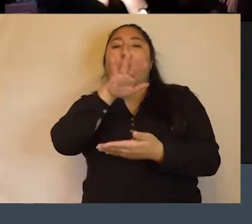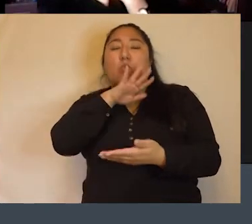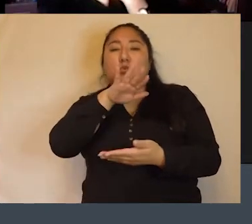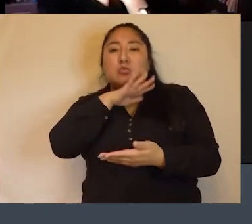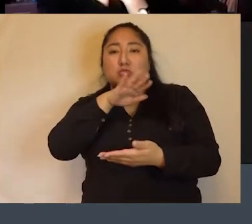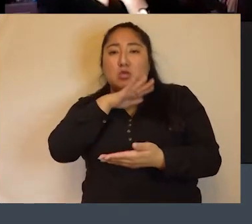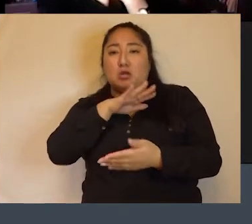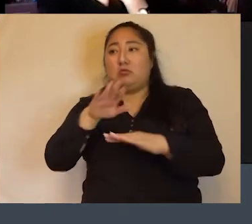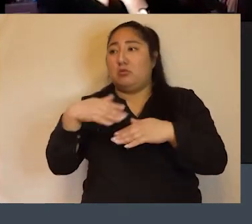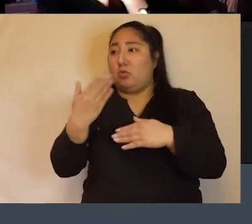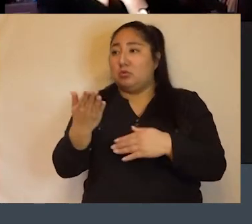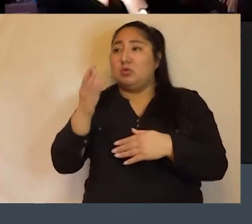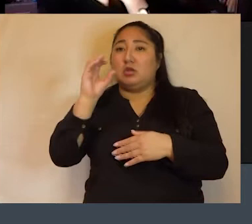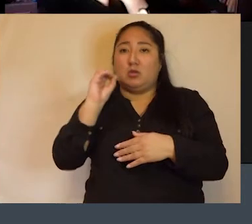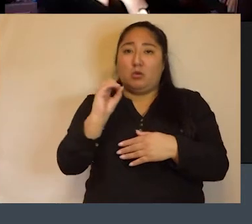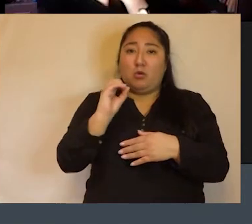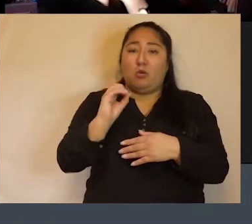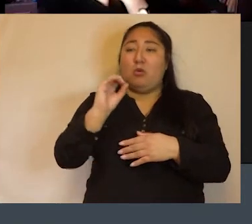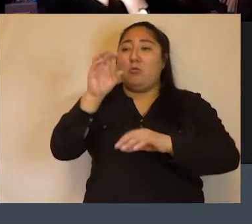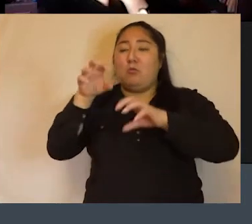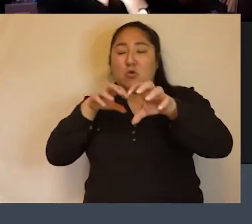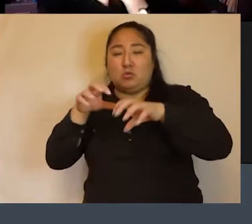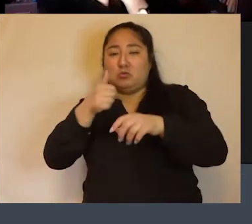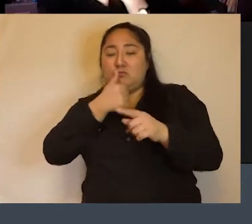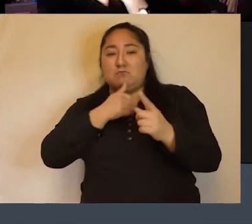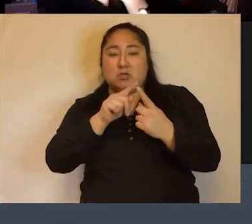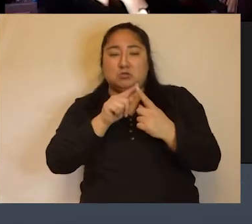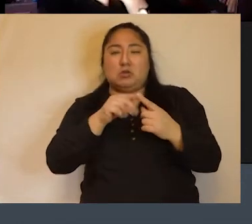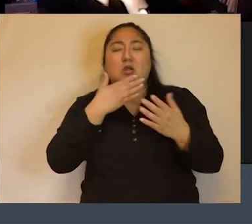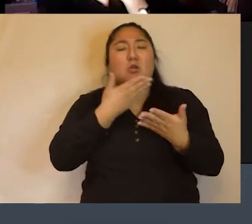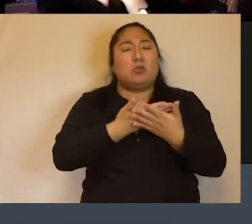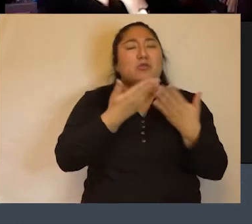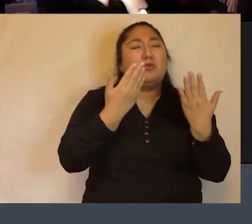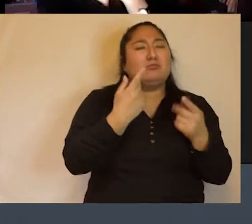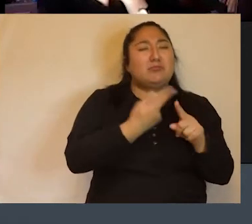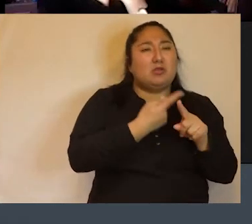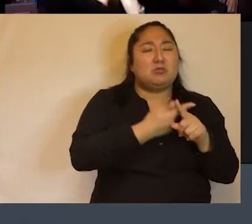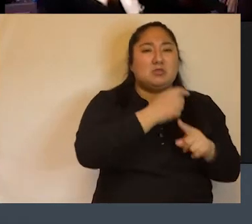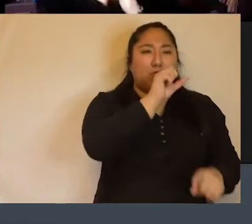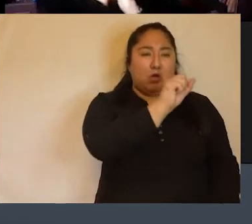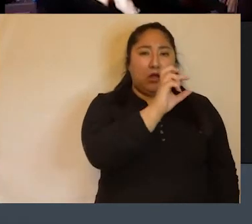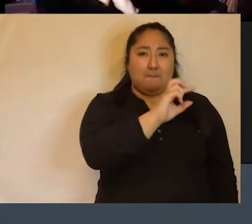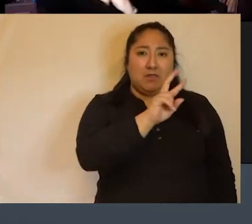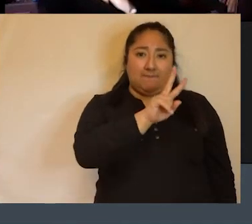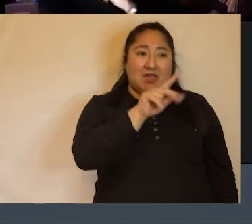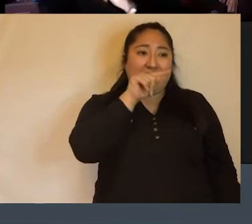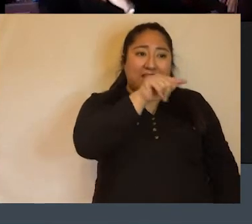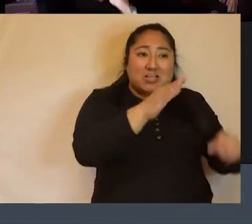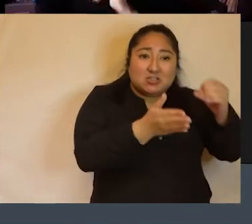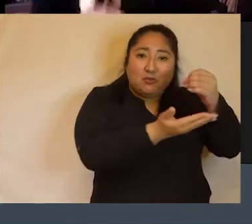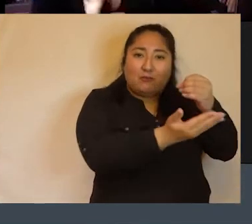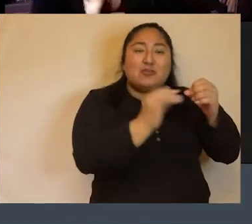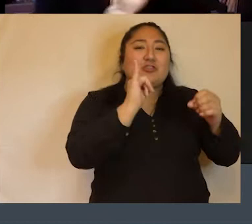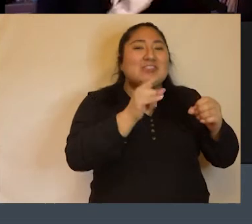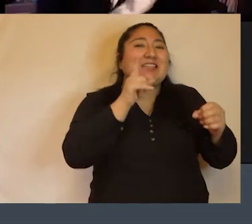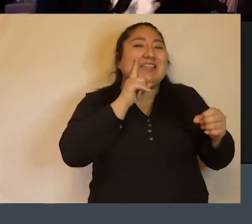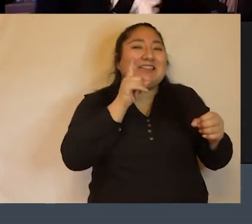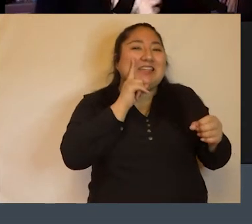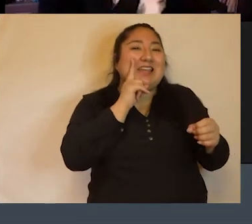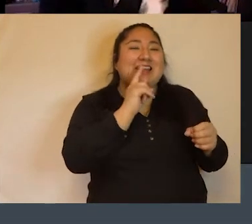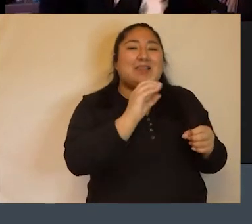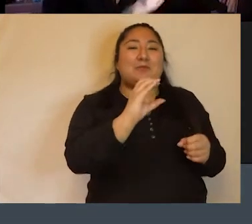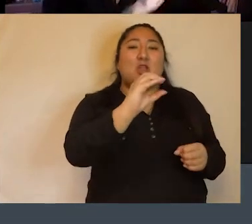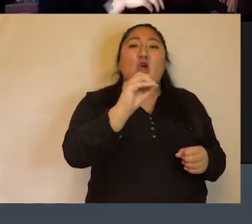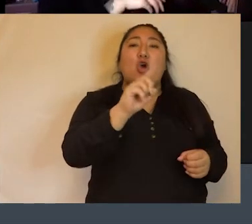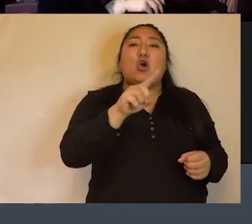pensión o para su consumo personal. Cuando estamos hablando de APB, esos fondos sí van a tener